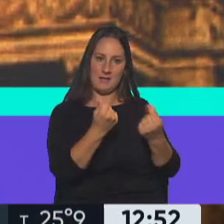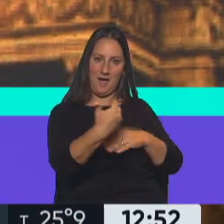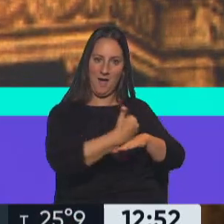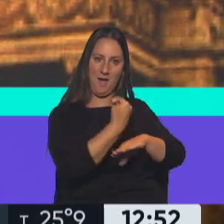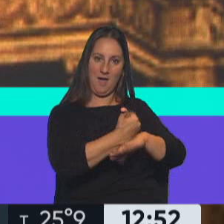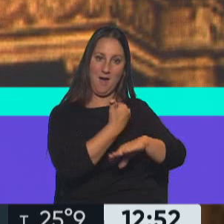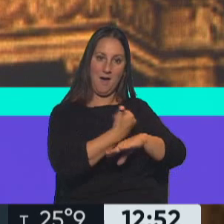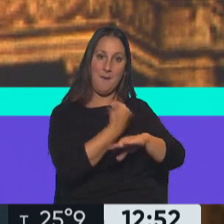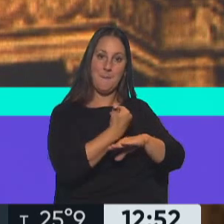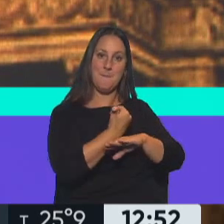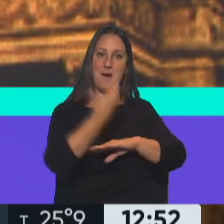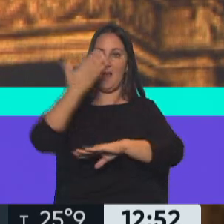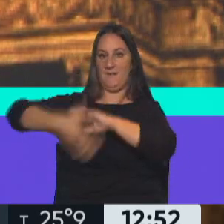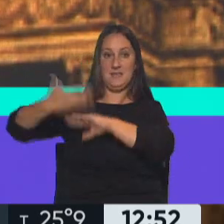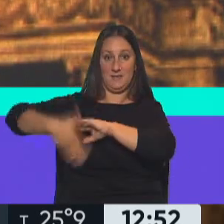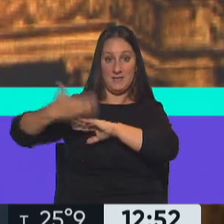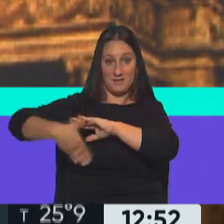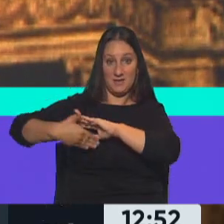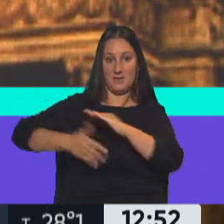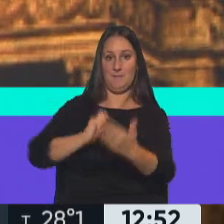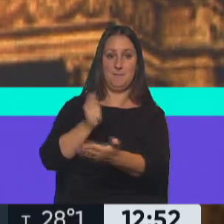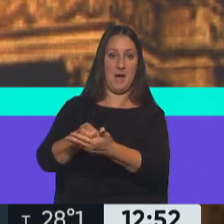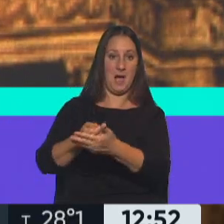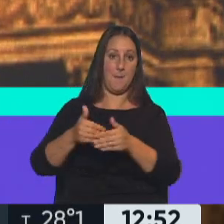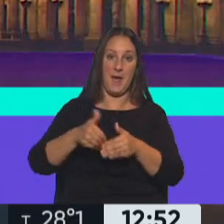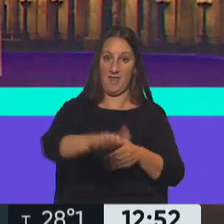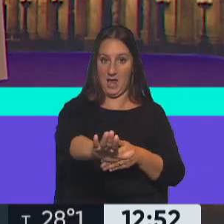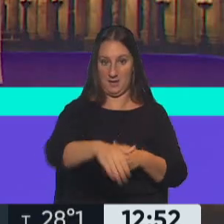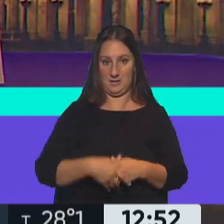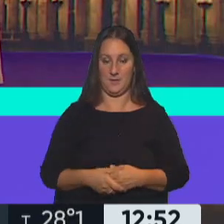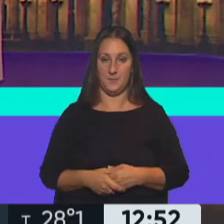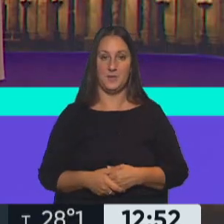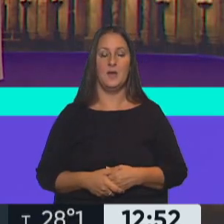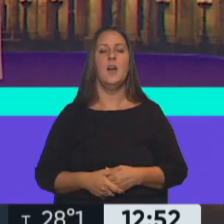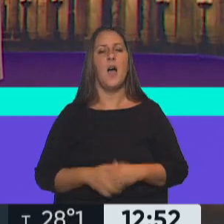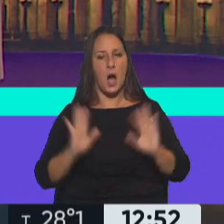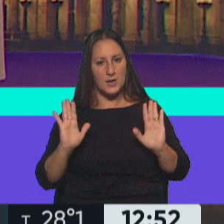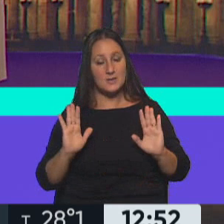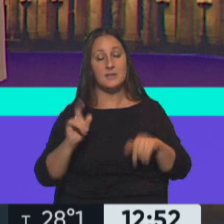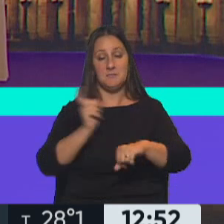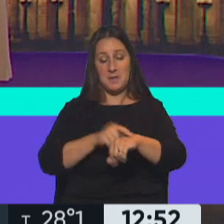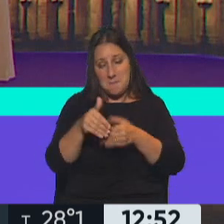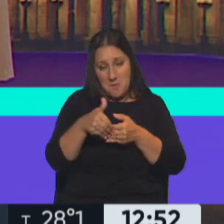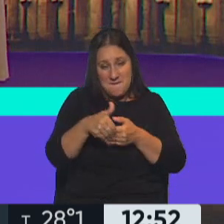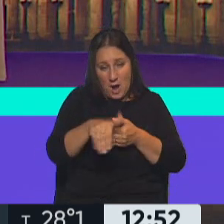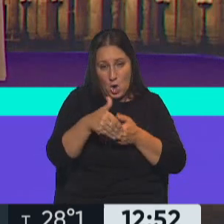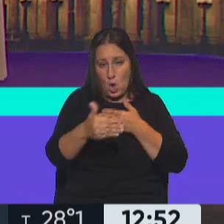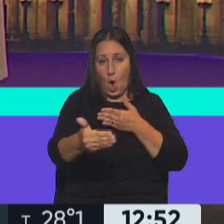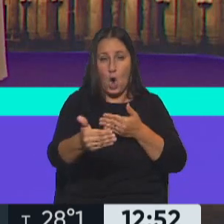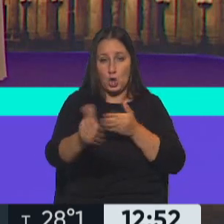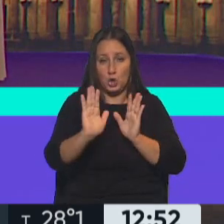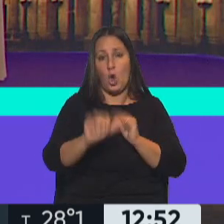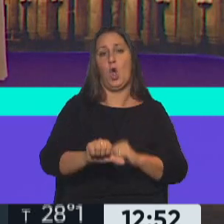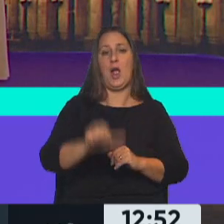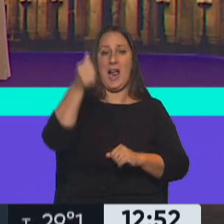poder enfrentar esos vencimientos y pagar. Estamos discutiendo obviamente hacia adelante. Ahora, lo cierto es que en el corto plazo esto lo que hace es